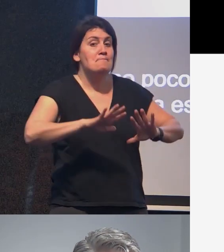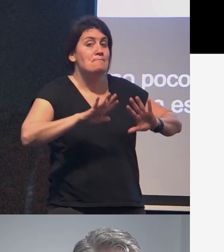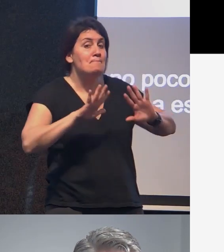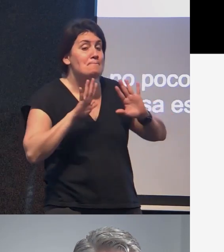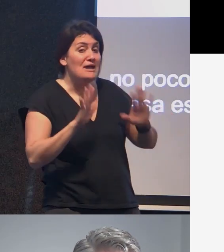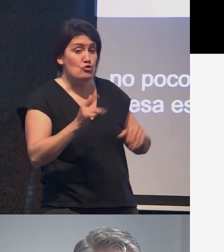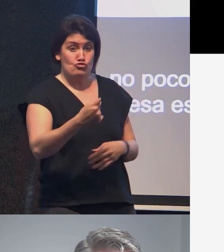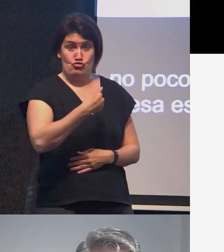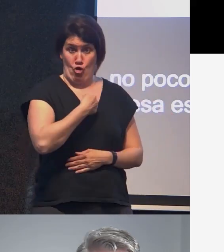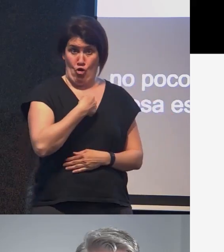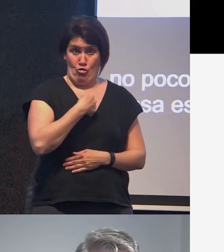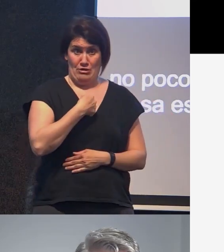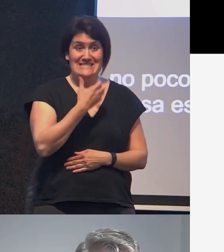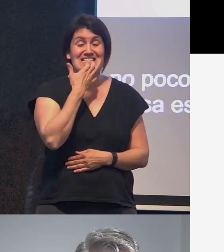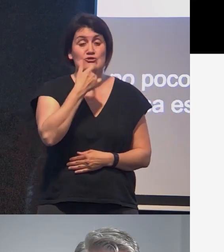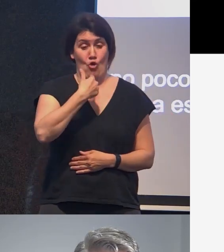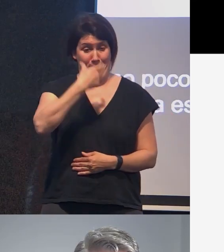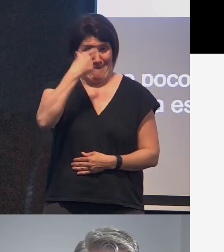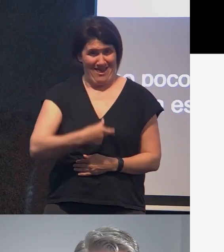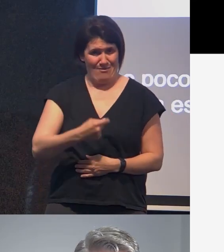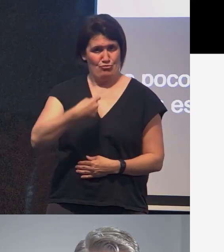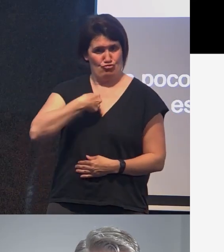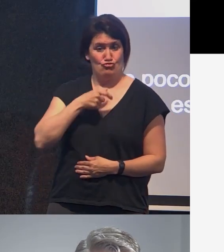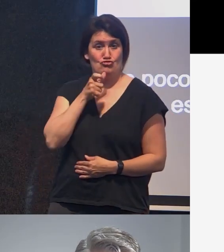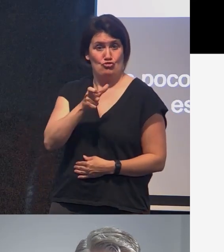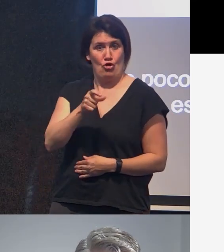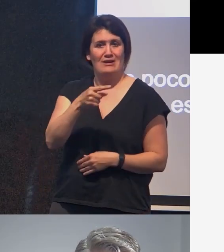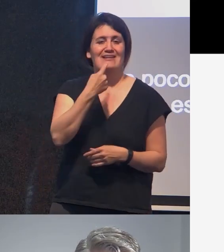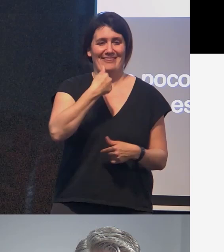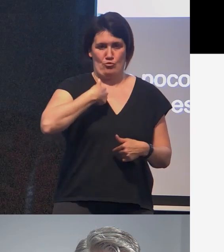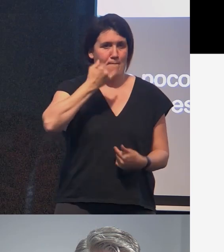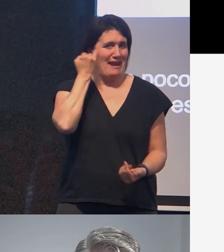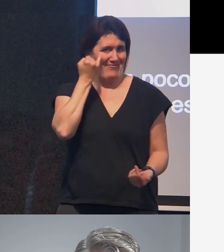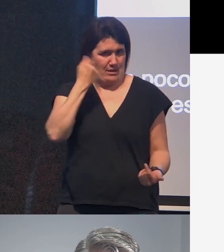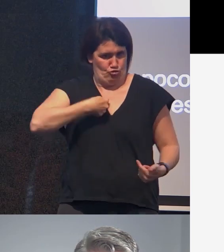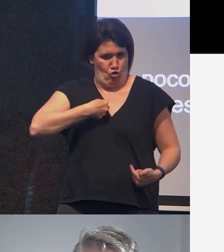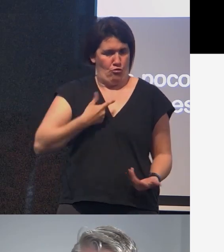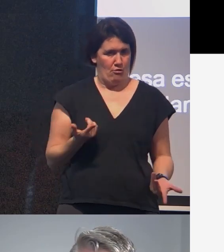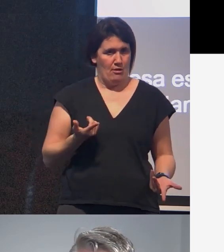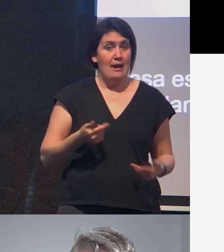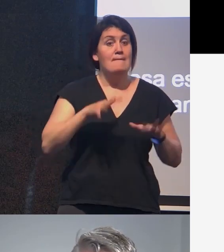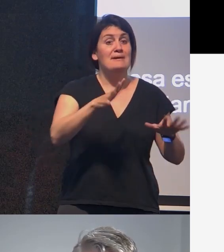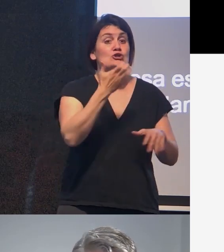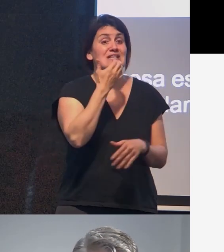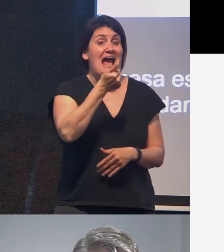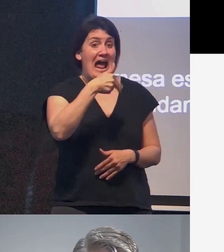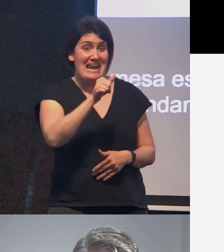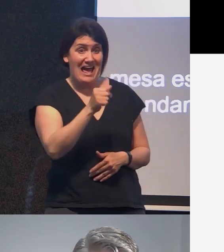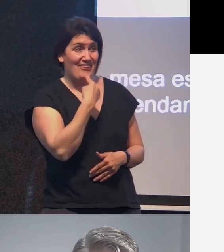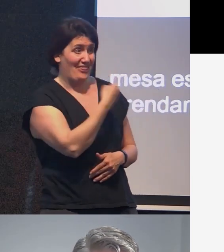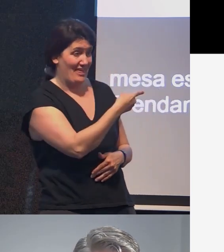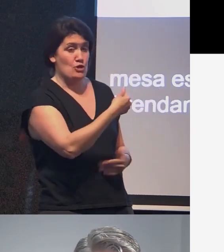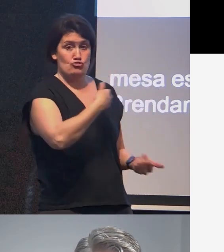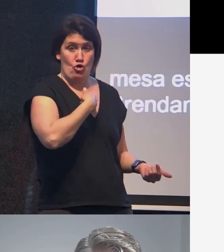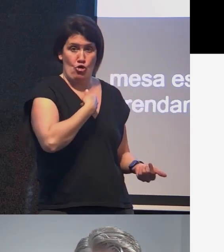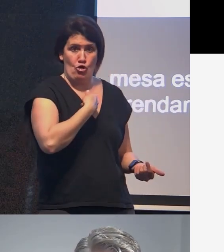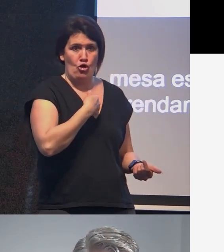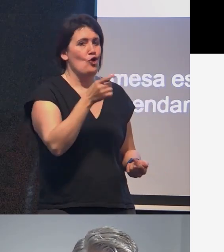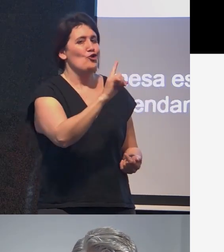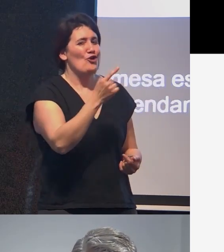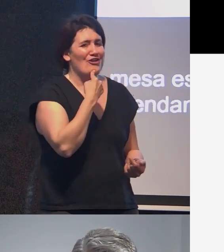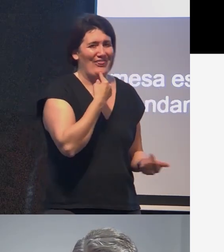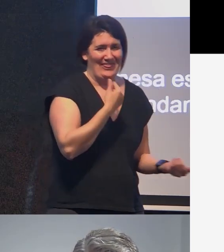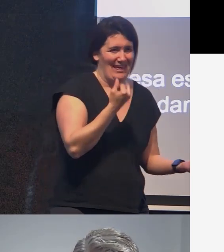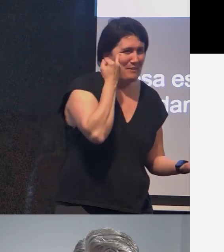Pero yo, si yo digo yo, se refiere a Brendan. Pero si Ana dice yo, no se refiere a